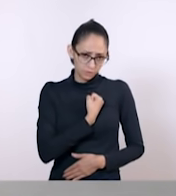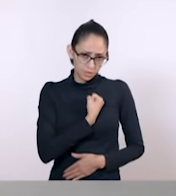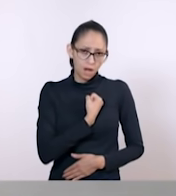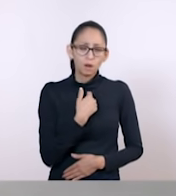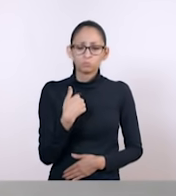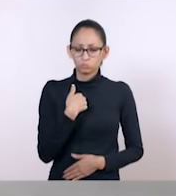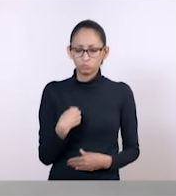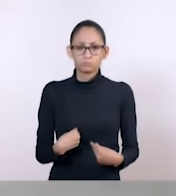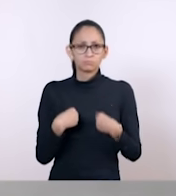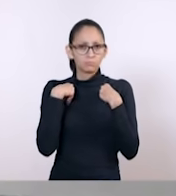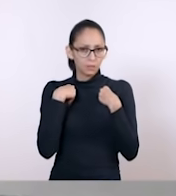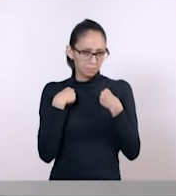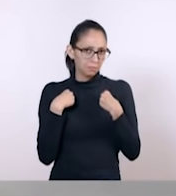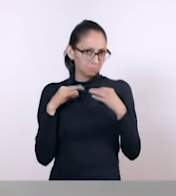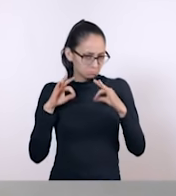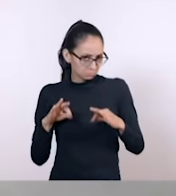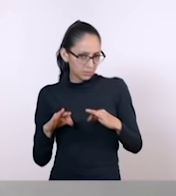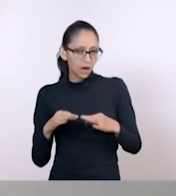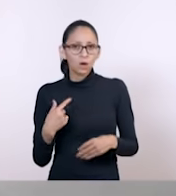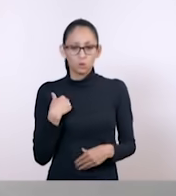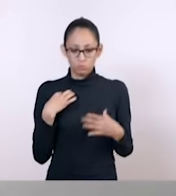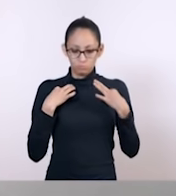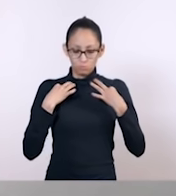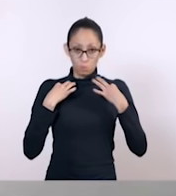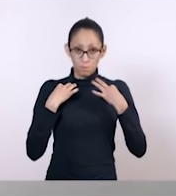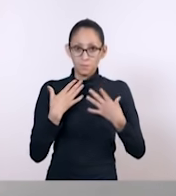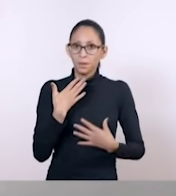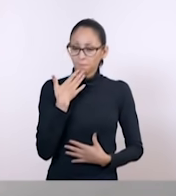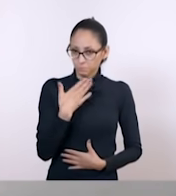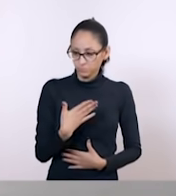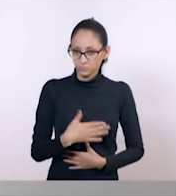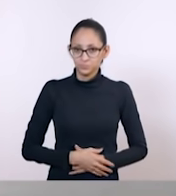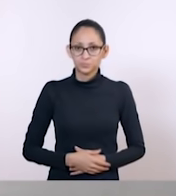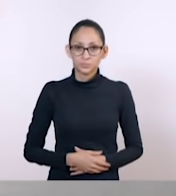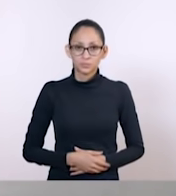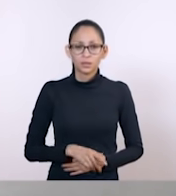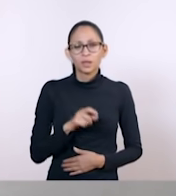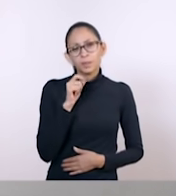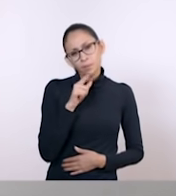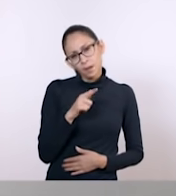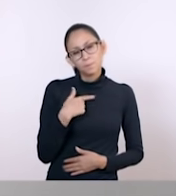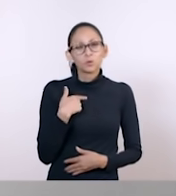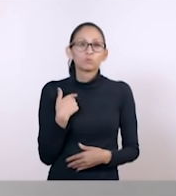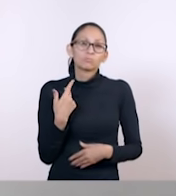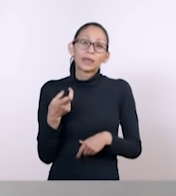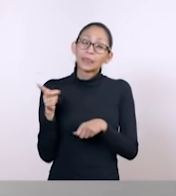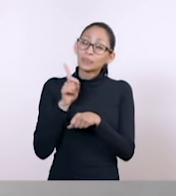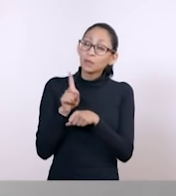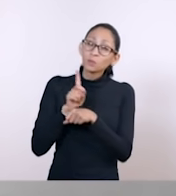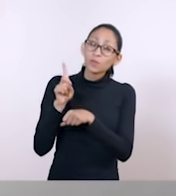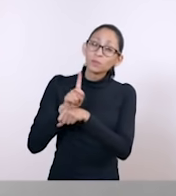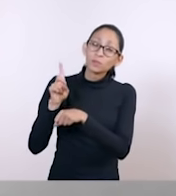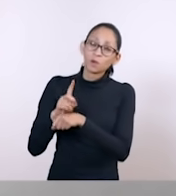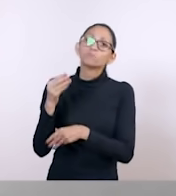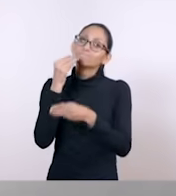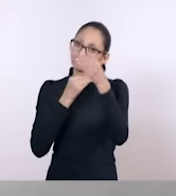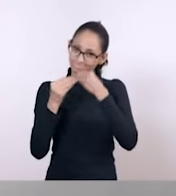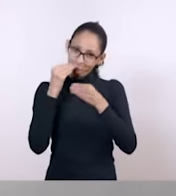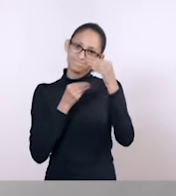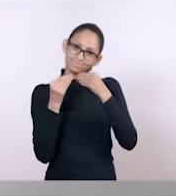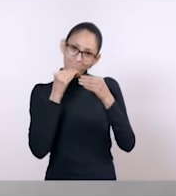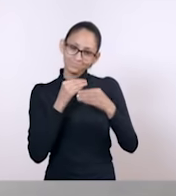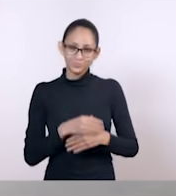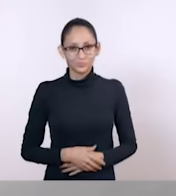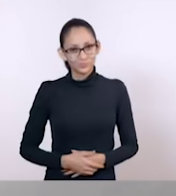tenga donde vivir, que yo tenga ropa y que tenga todos los días comida.